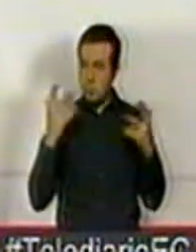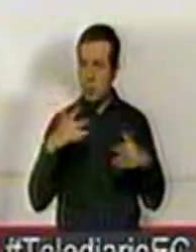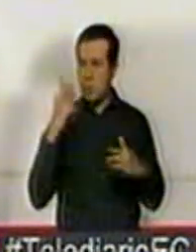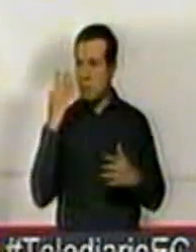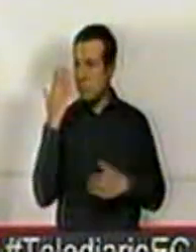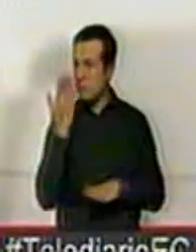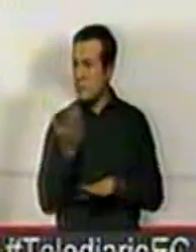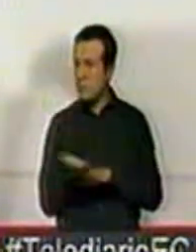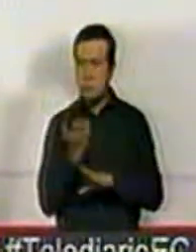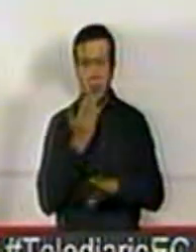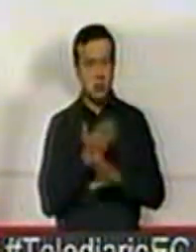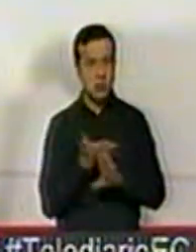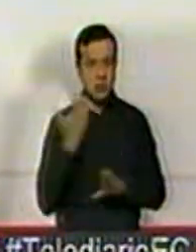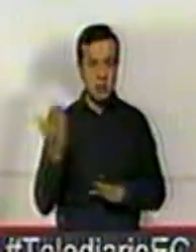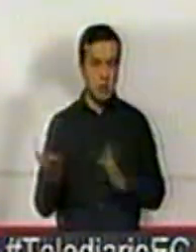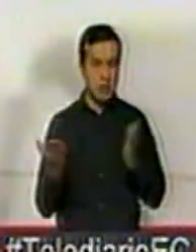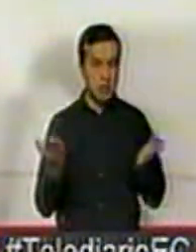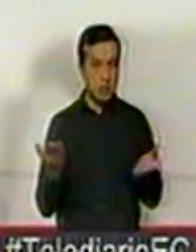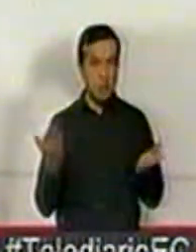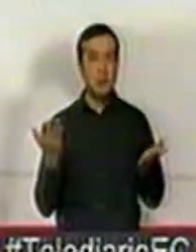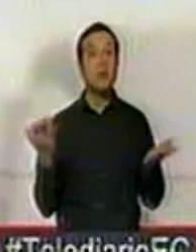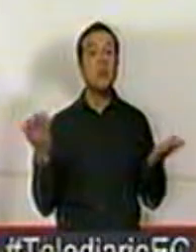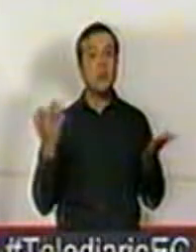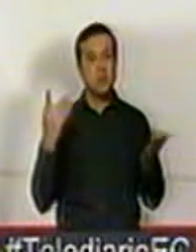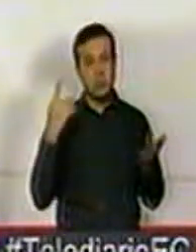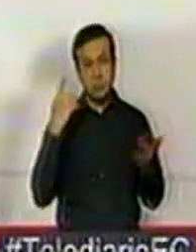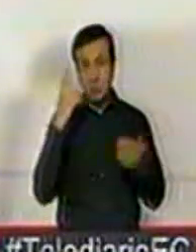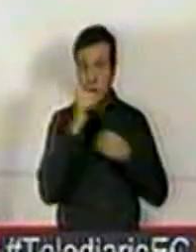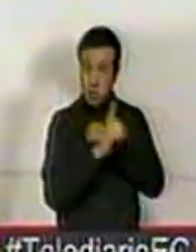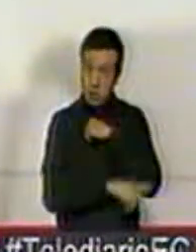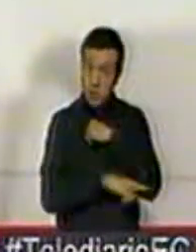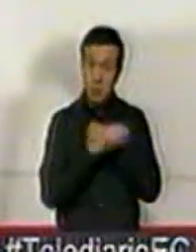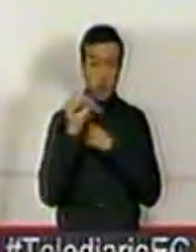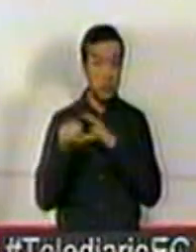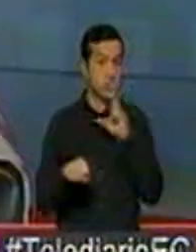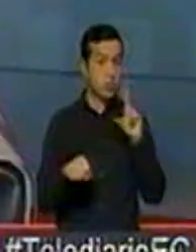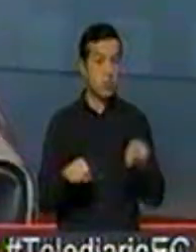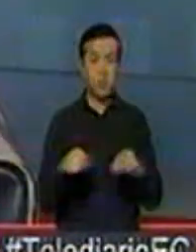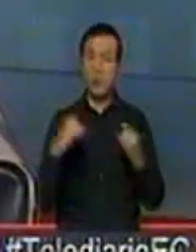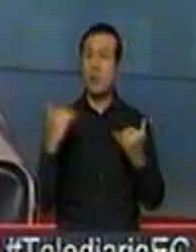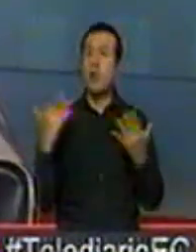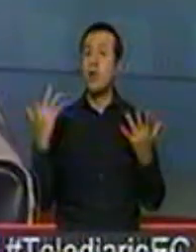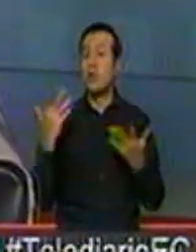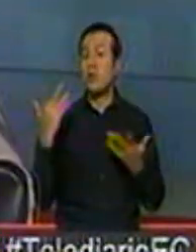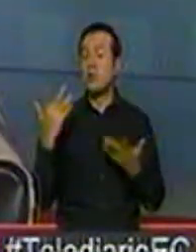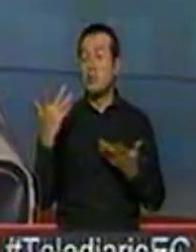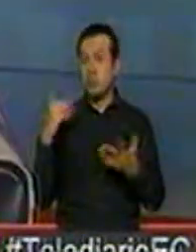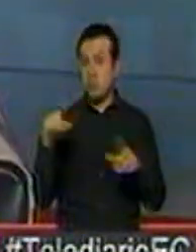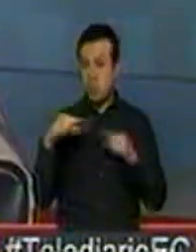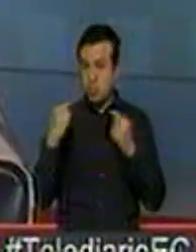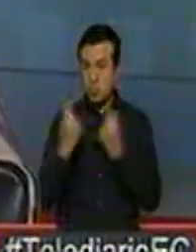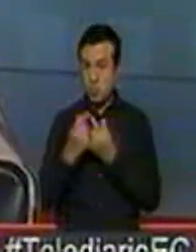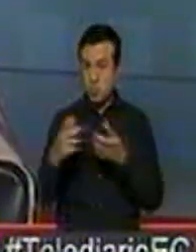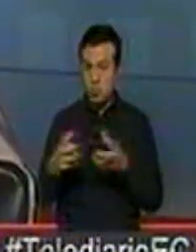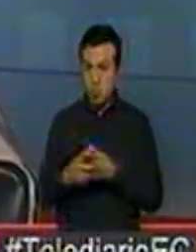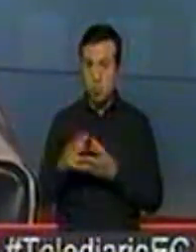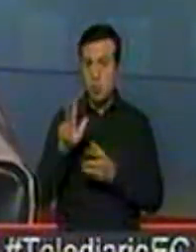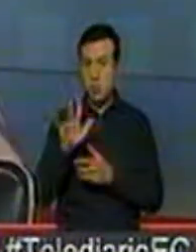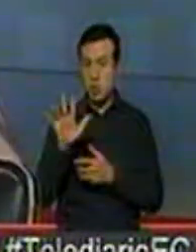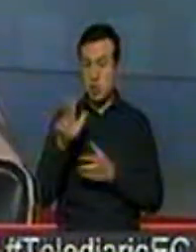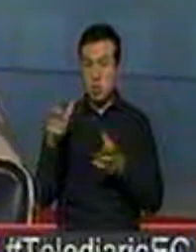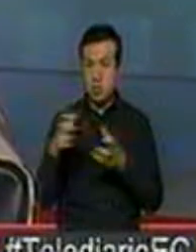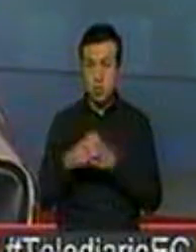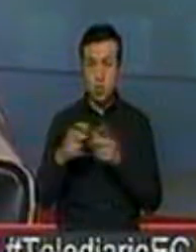escuchados estos argumentos se pueda, si es posible, llegar a una sanción o no. ¿Hay en este momento una posición de bancada con respecto a este